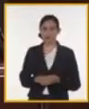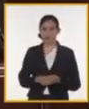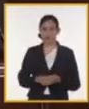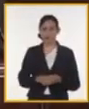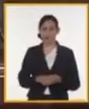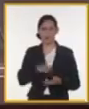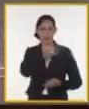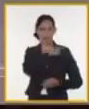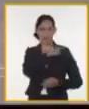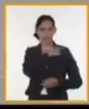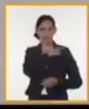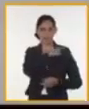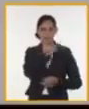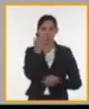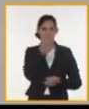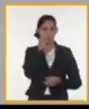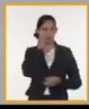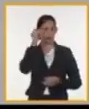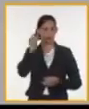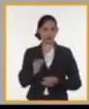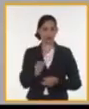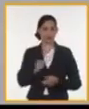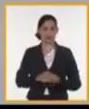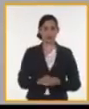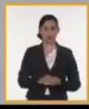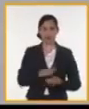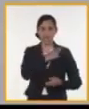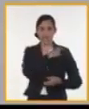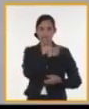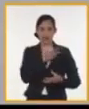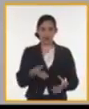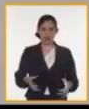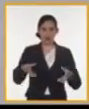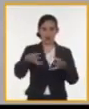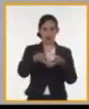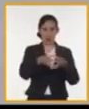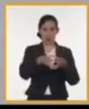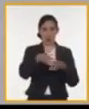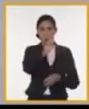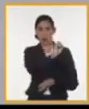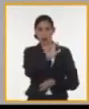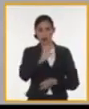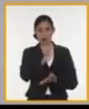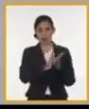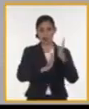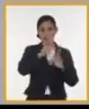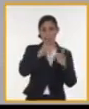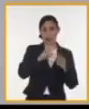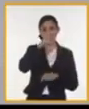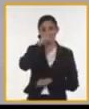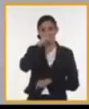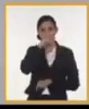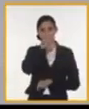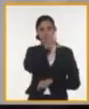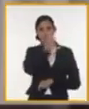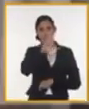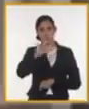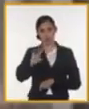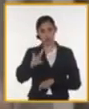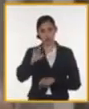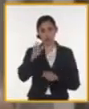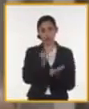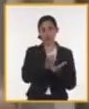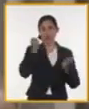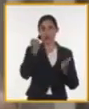Ernest Feijó Eiró, jefe del Ejército Occidental, tiene 59 años de edad y es graduado